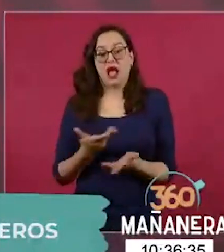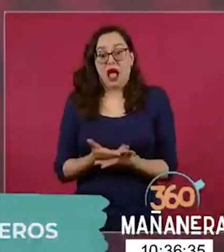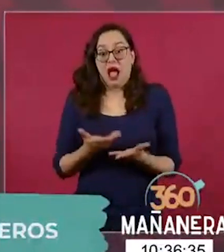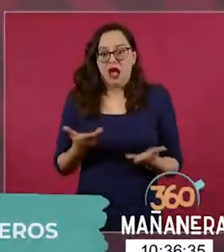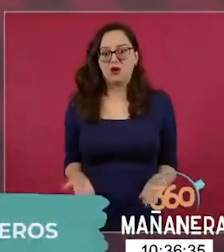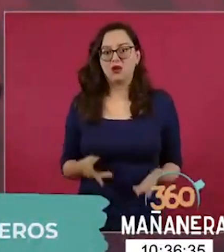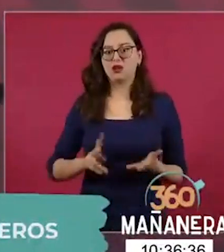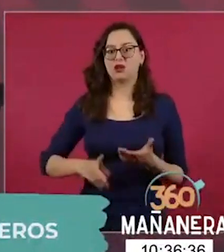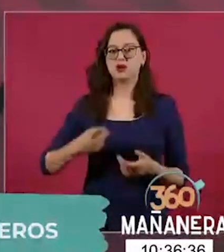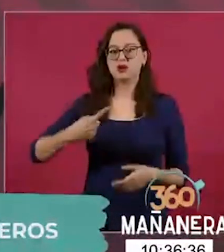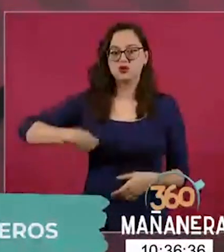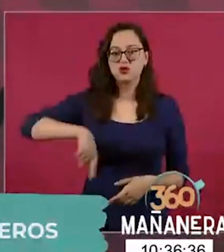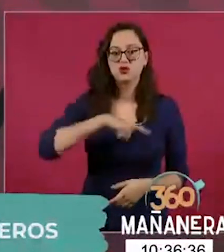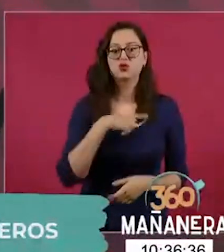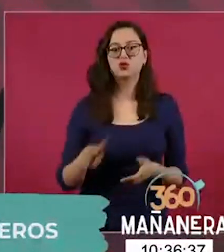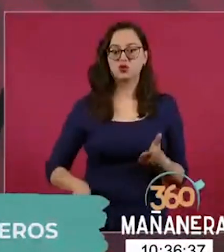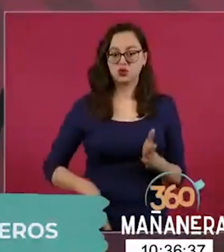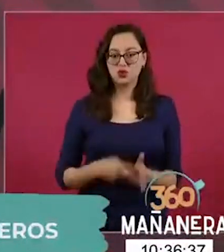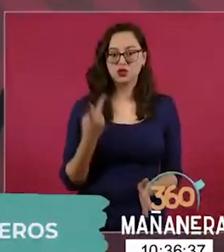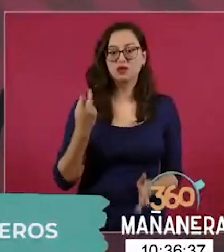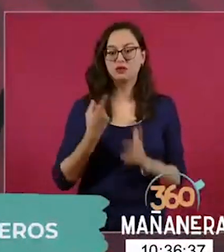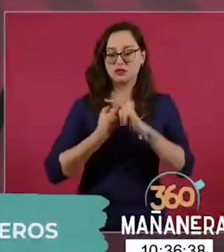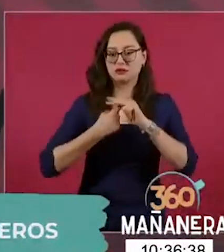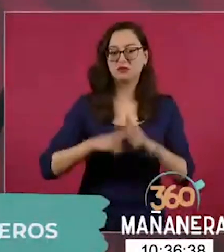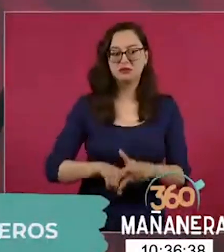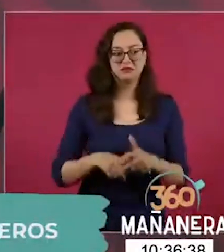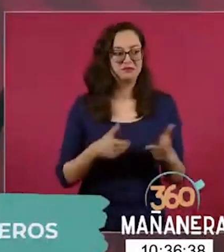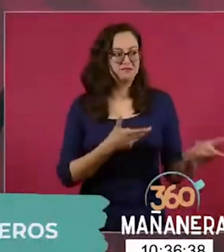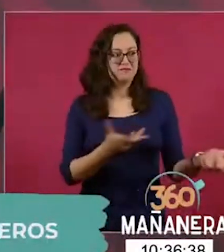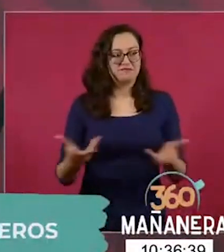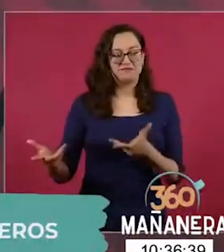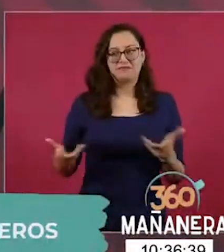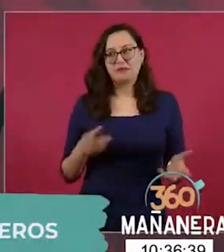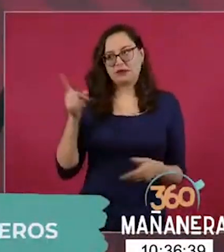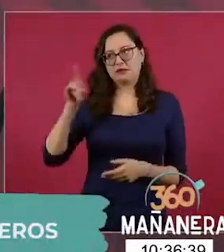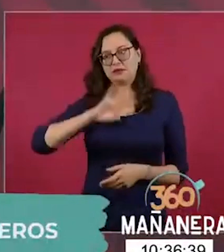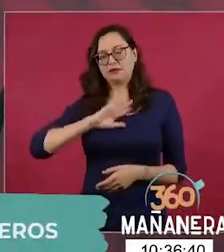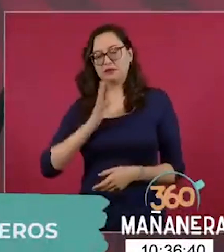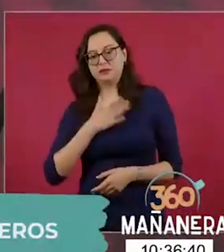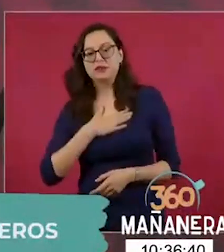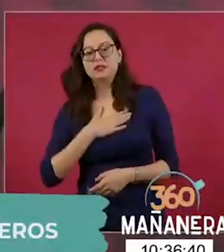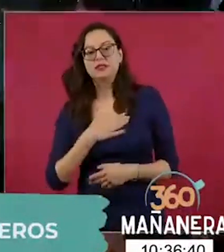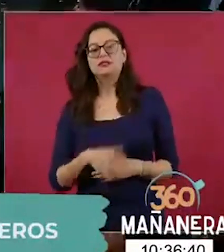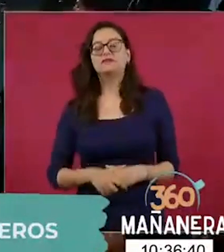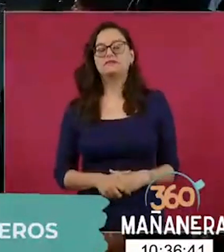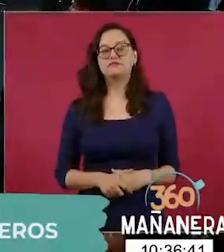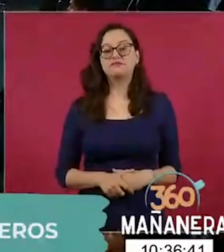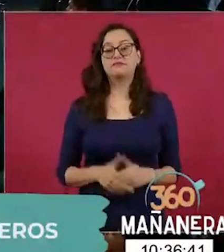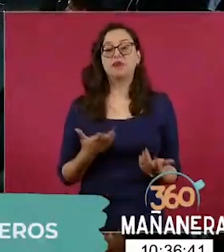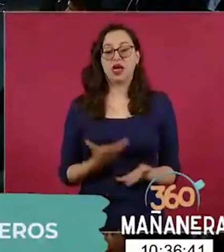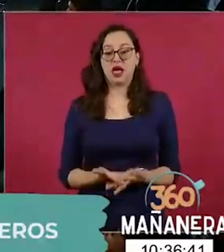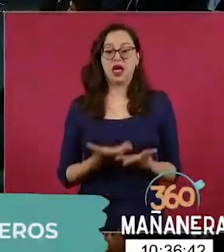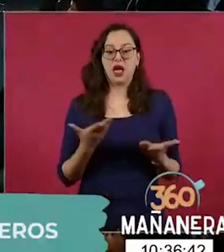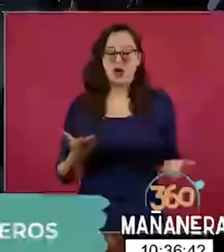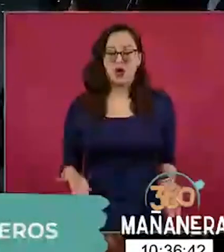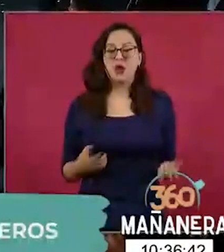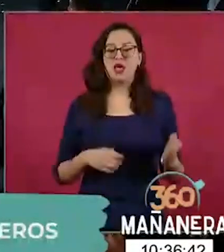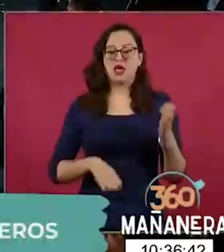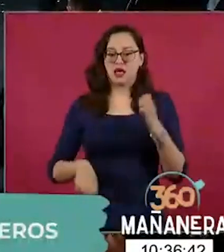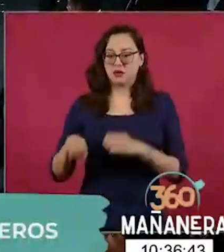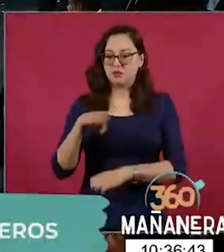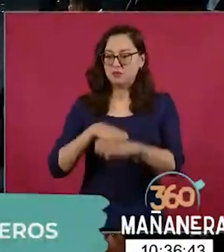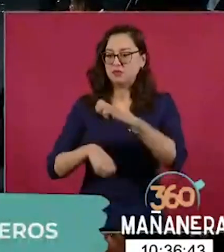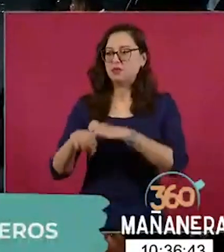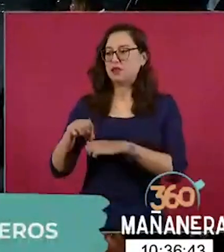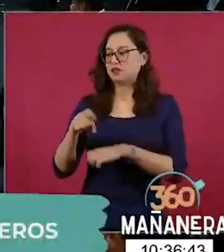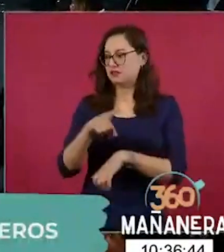la nueva tecnología pero ahora las empresas que están aquí este algunas ya